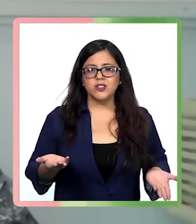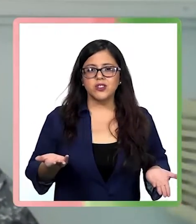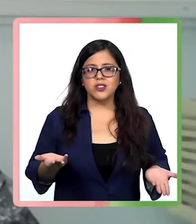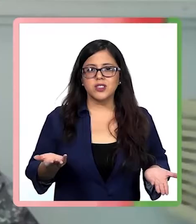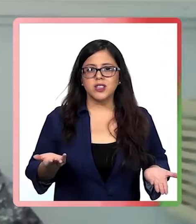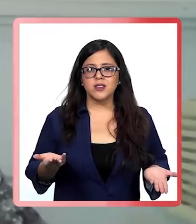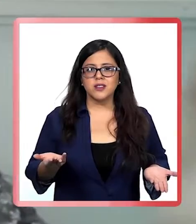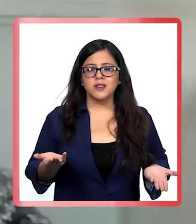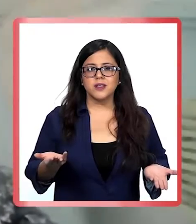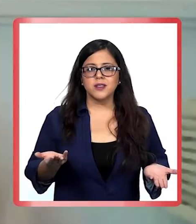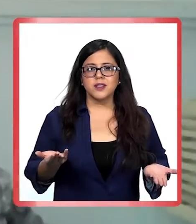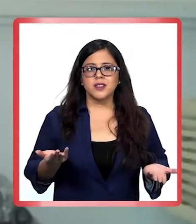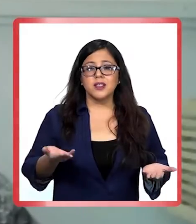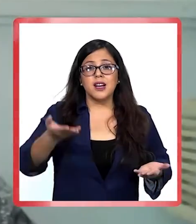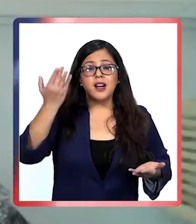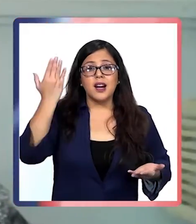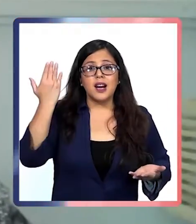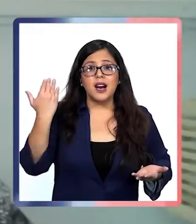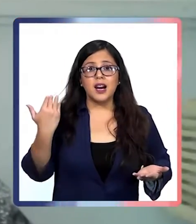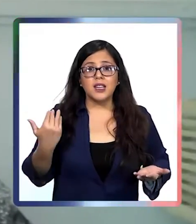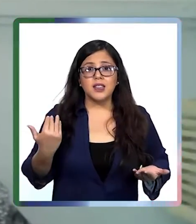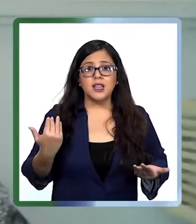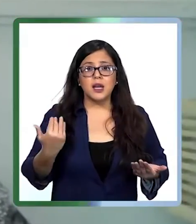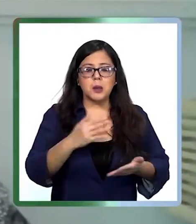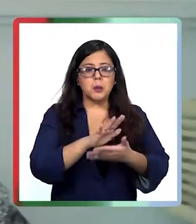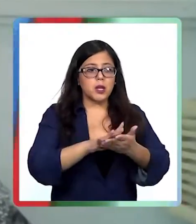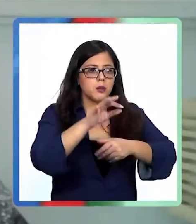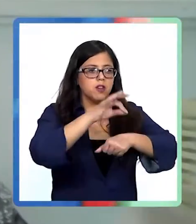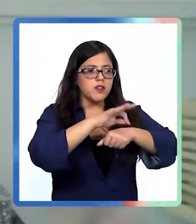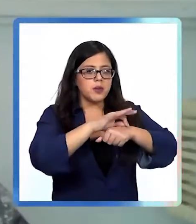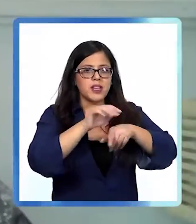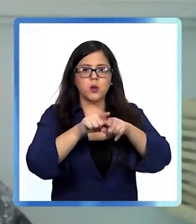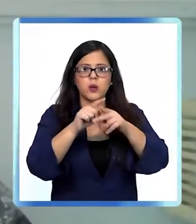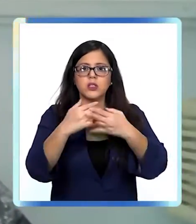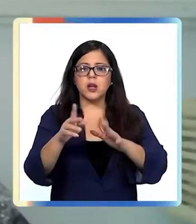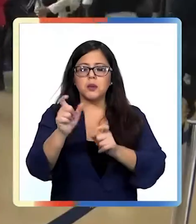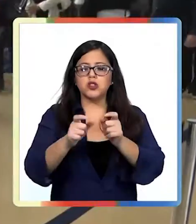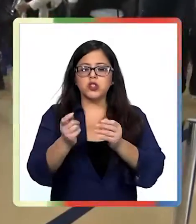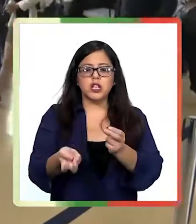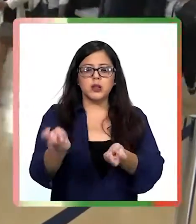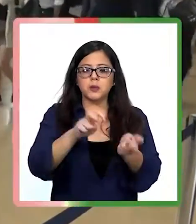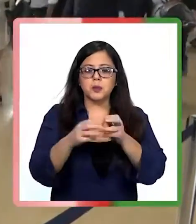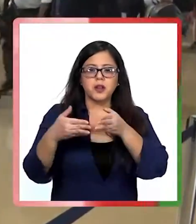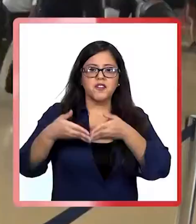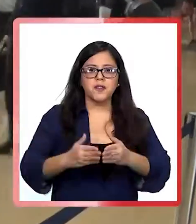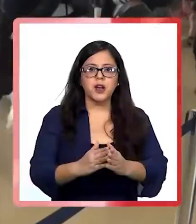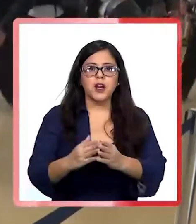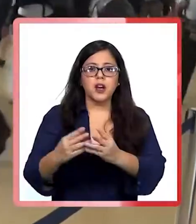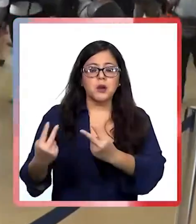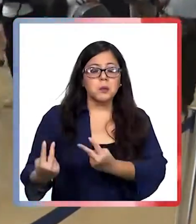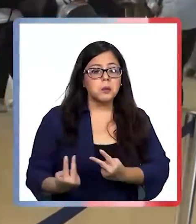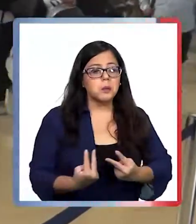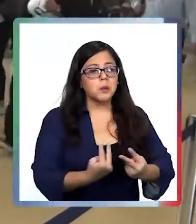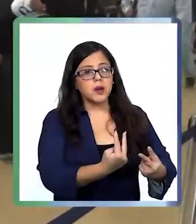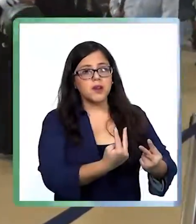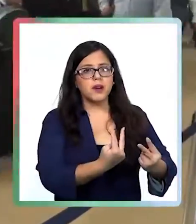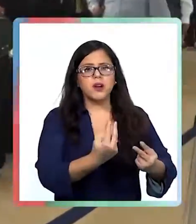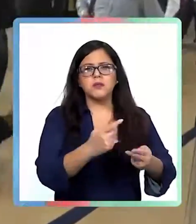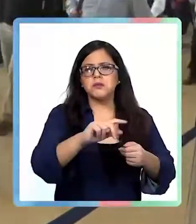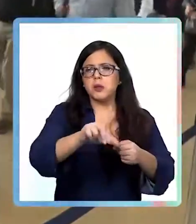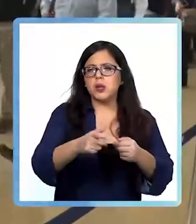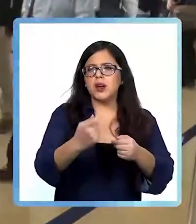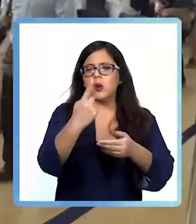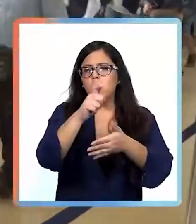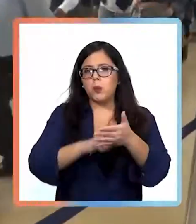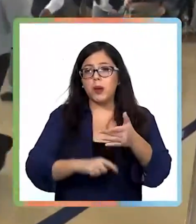con mayor facilidad. En los siglos anteriores tenían que viajar un mes en barco, entonces el que iba infectado o se recuperaba o se moría en el